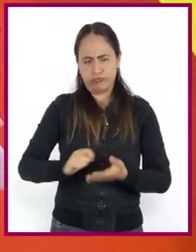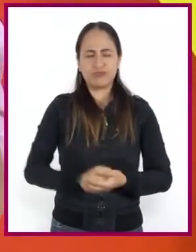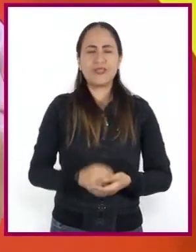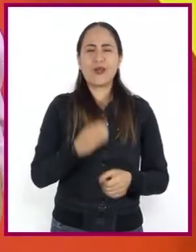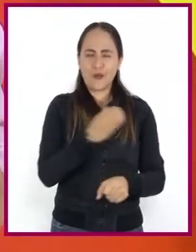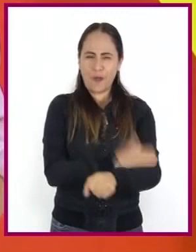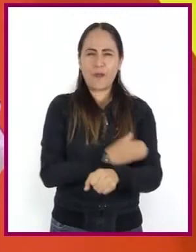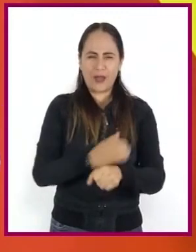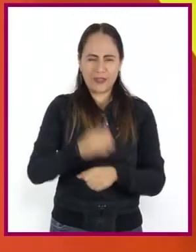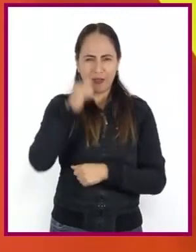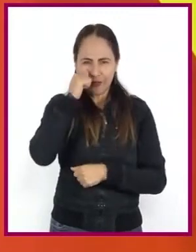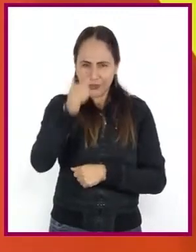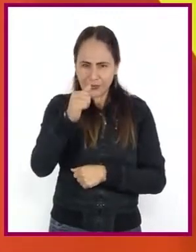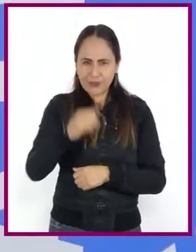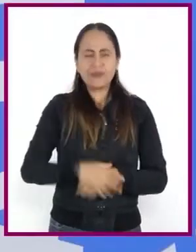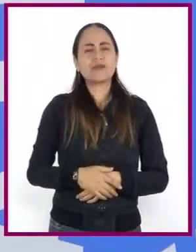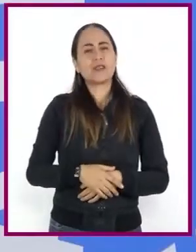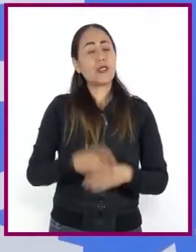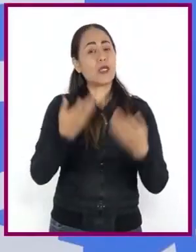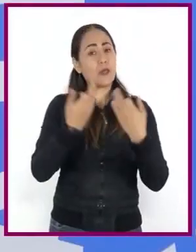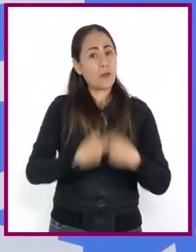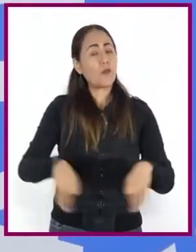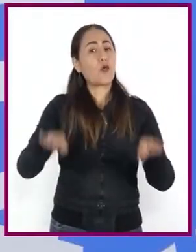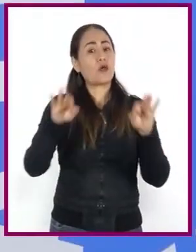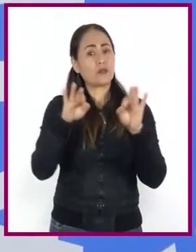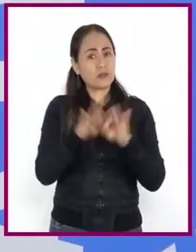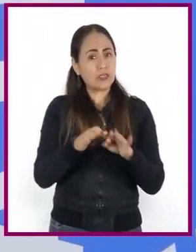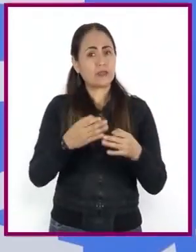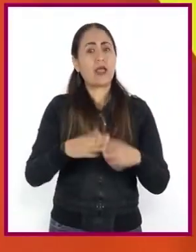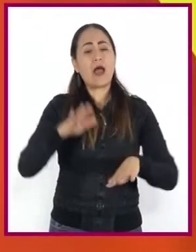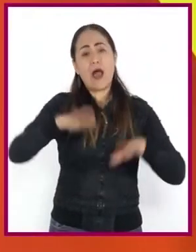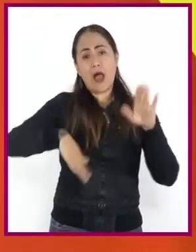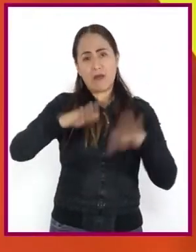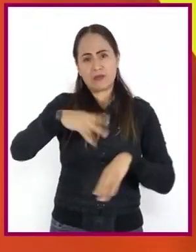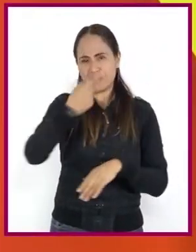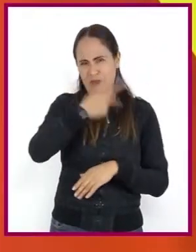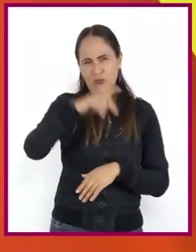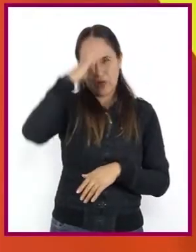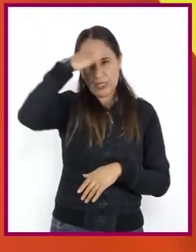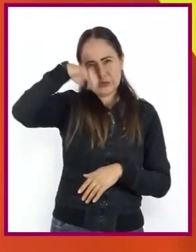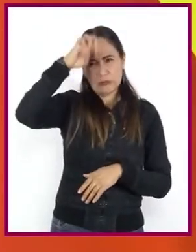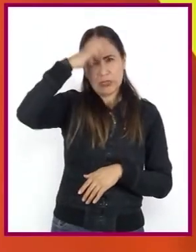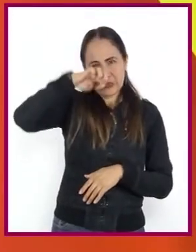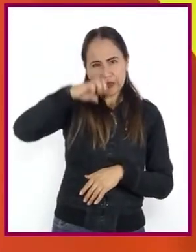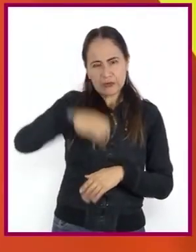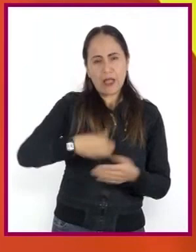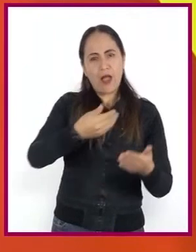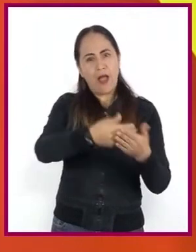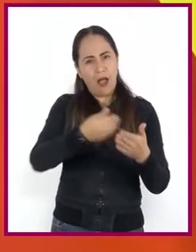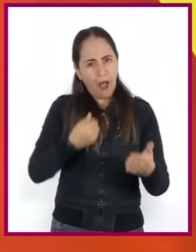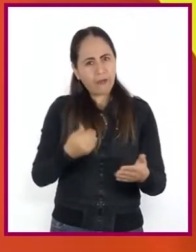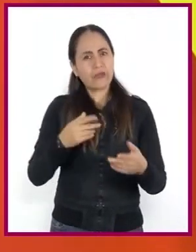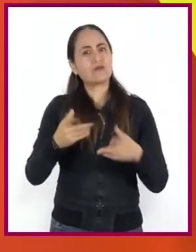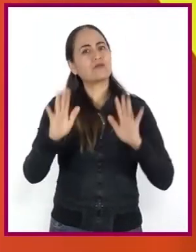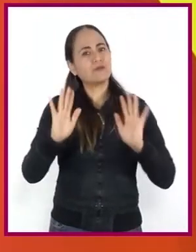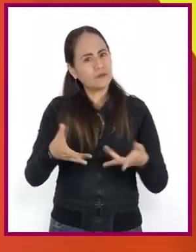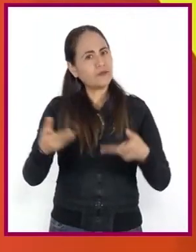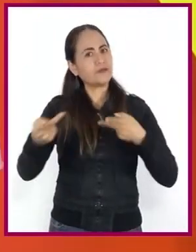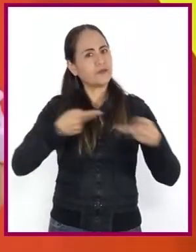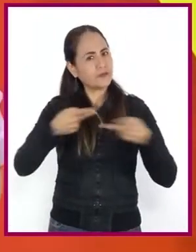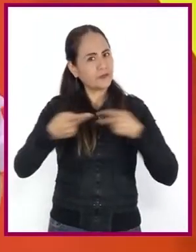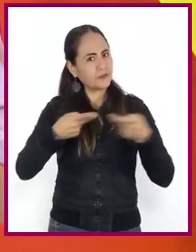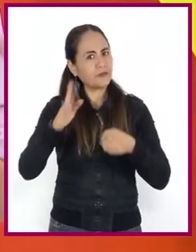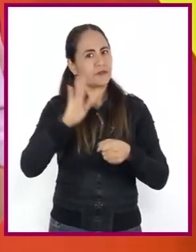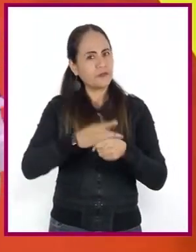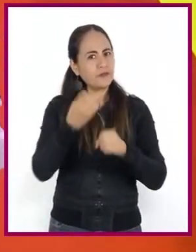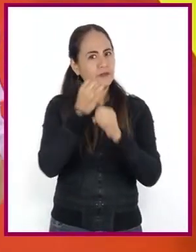es importante resaltar que cuando se enfrentan a una experiencia como la de ellos, ya estarán preparados porque la información